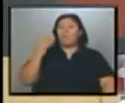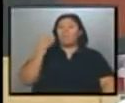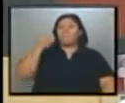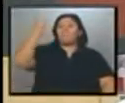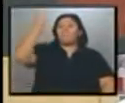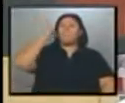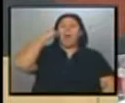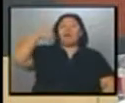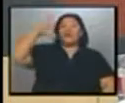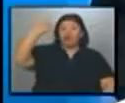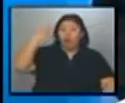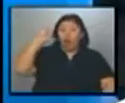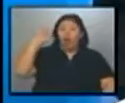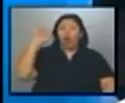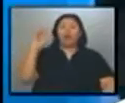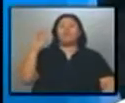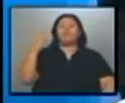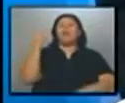instructor.